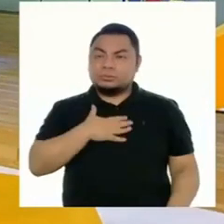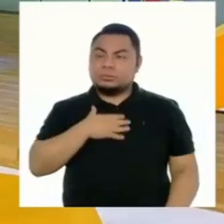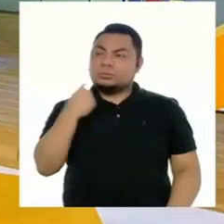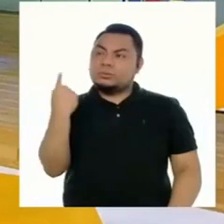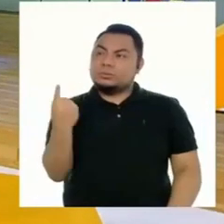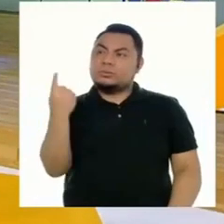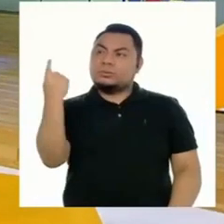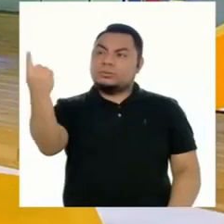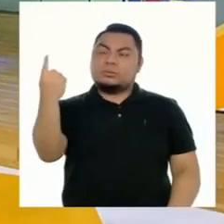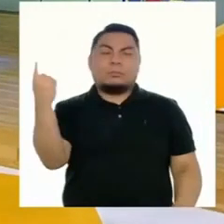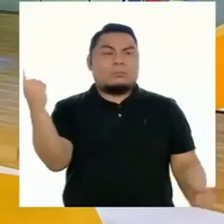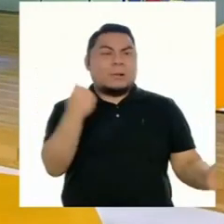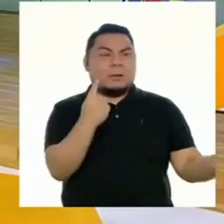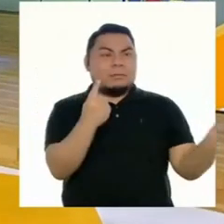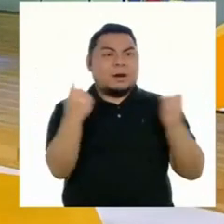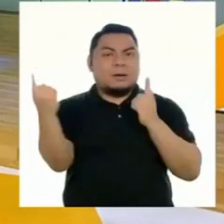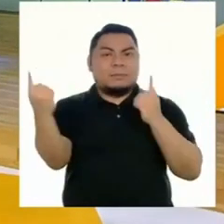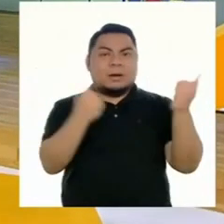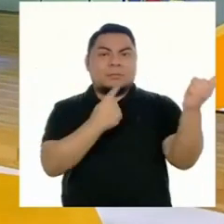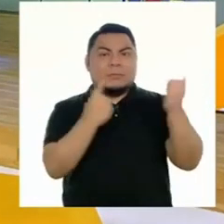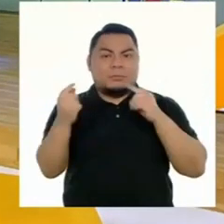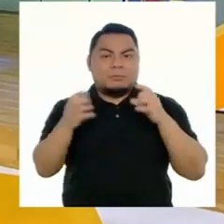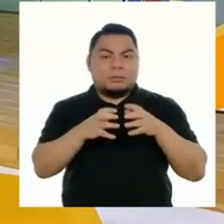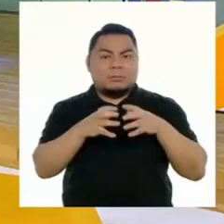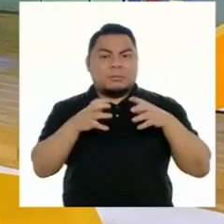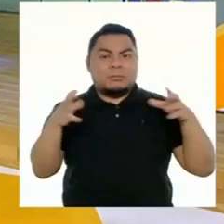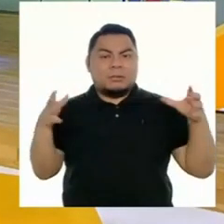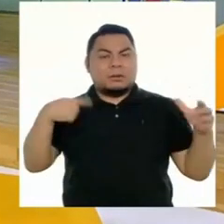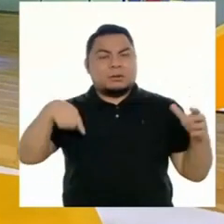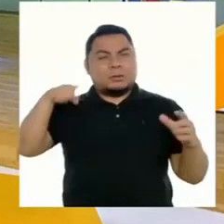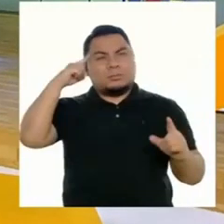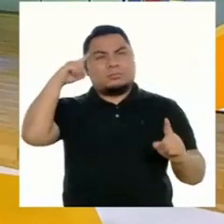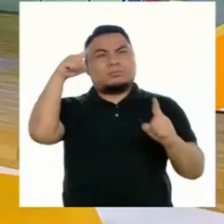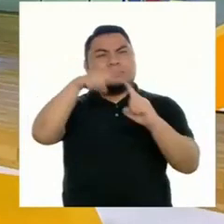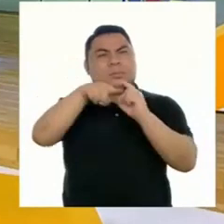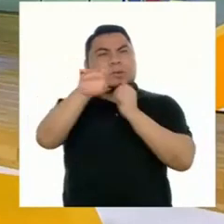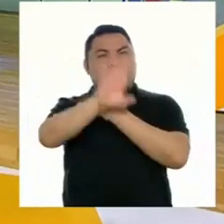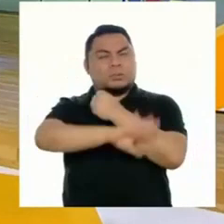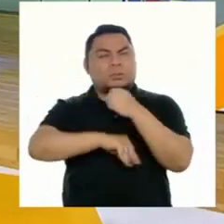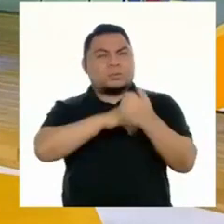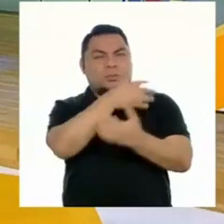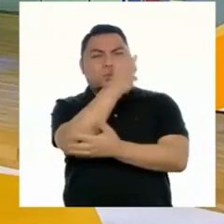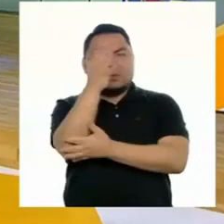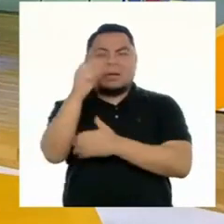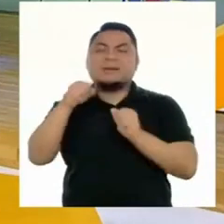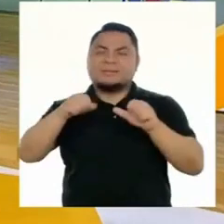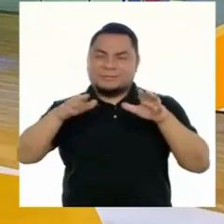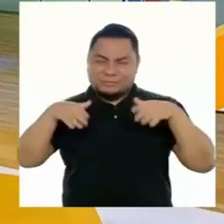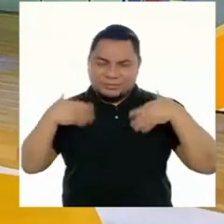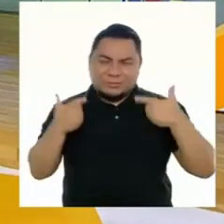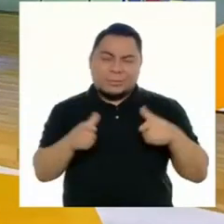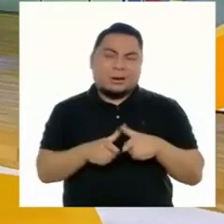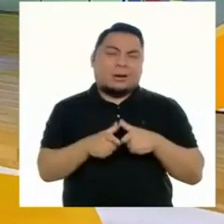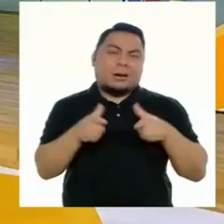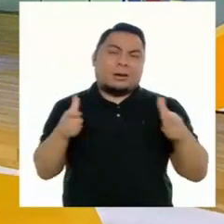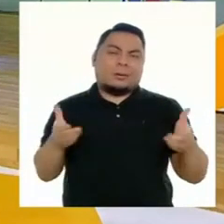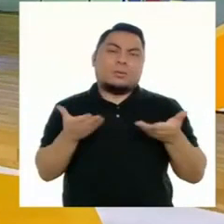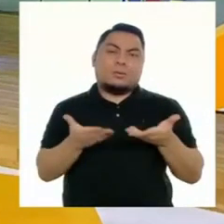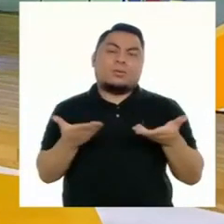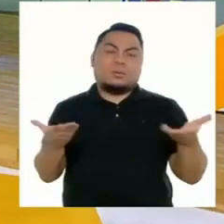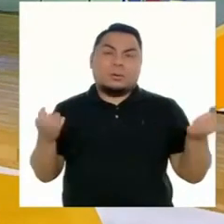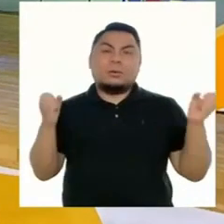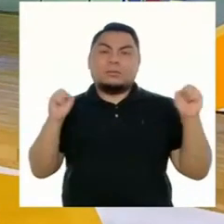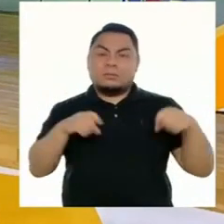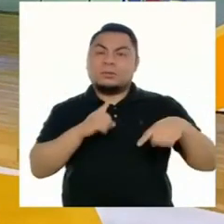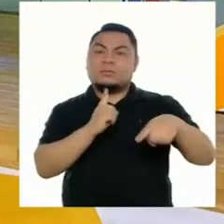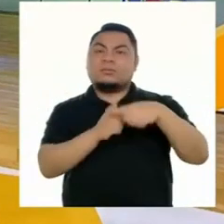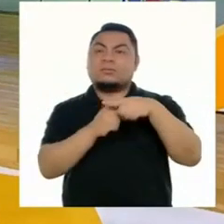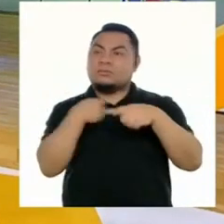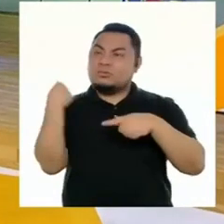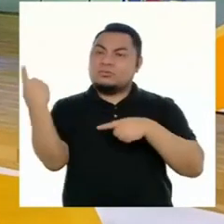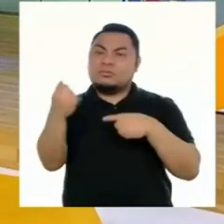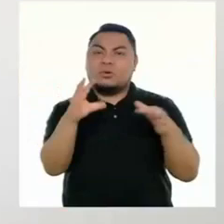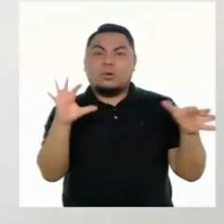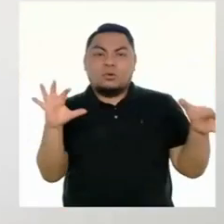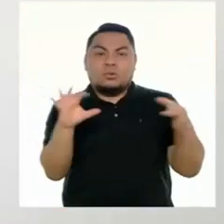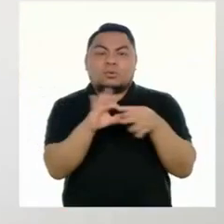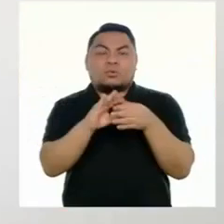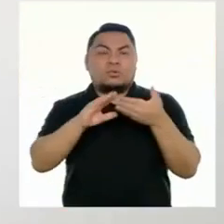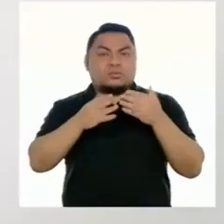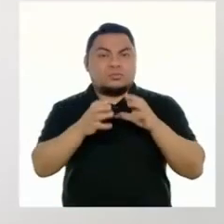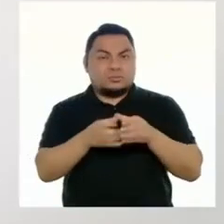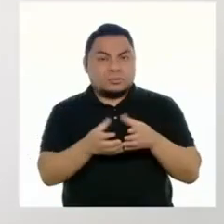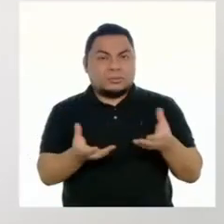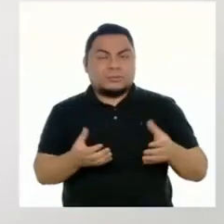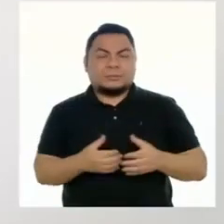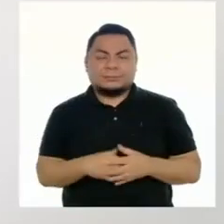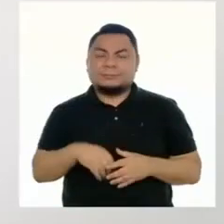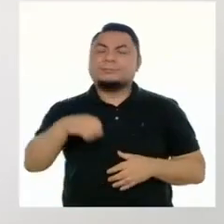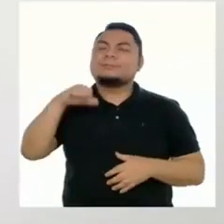vamos juntando más personas con esta misma forma de pensar, podremos hacer grandes cosas en colectividad.